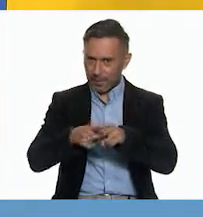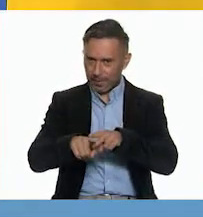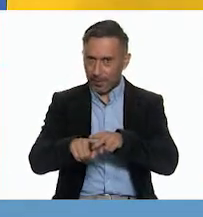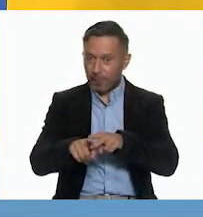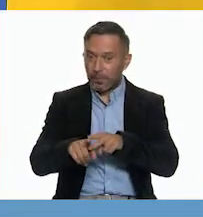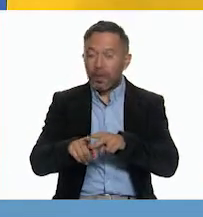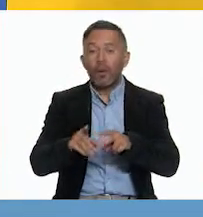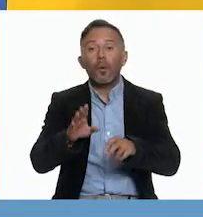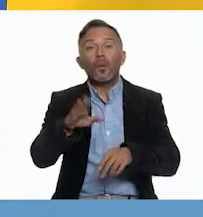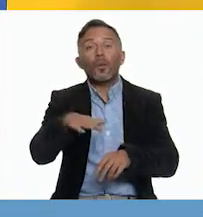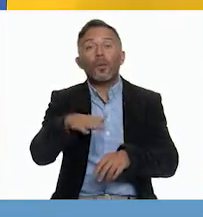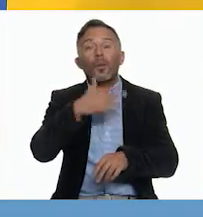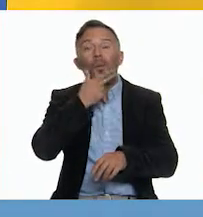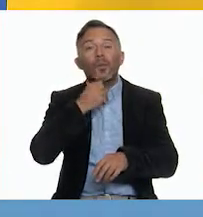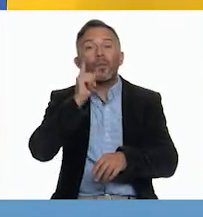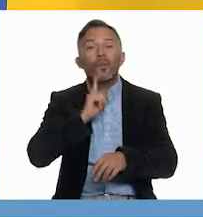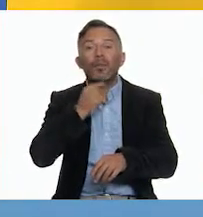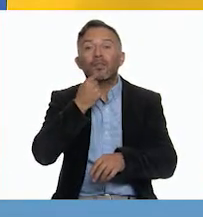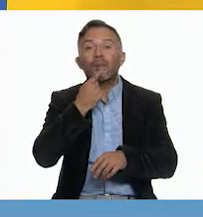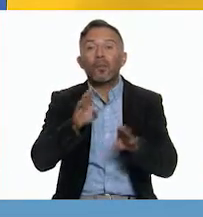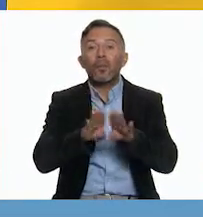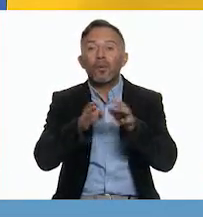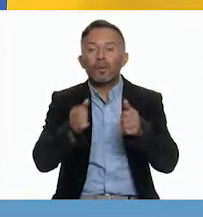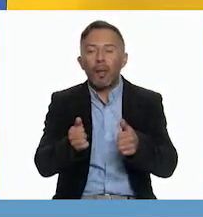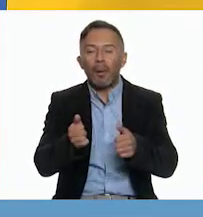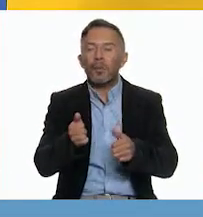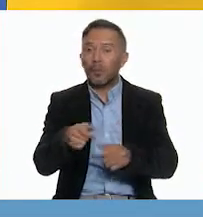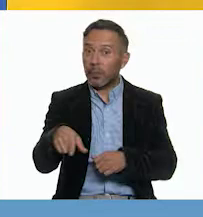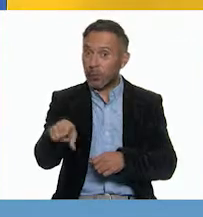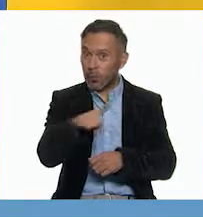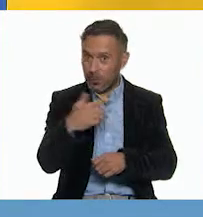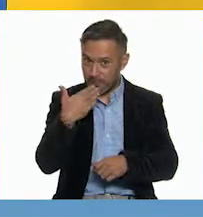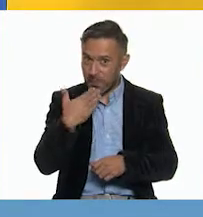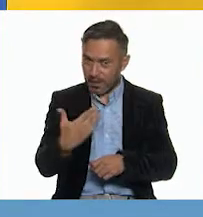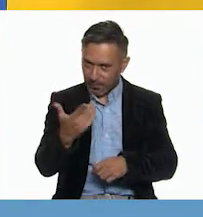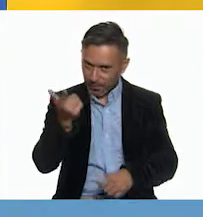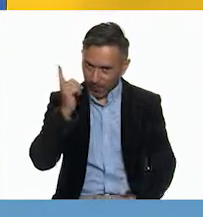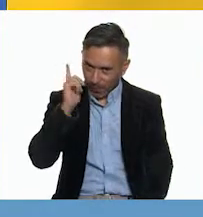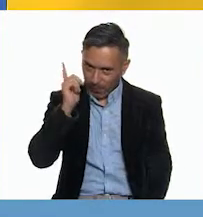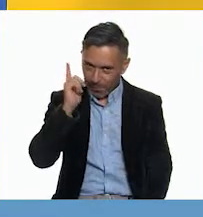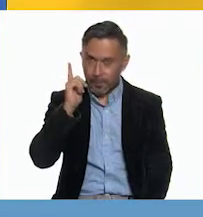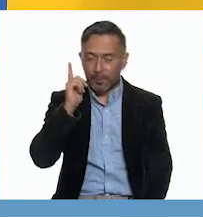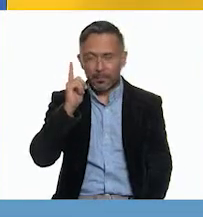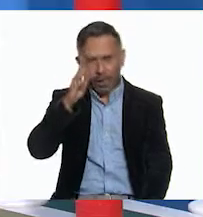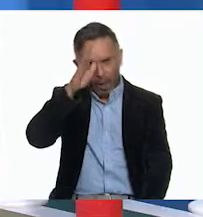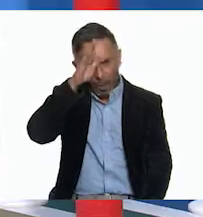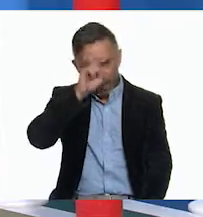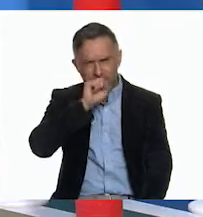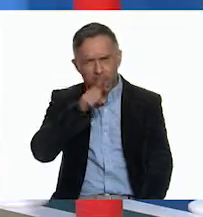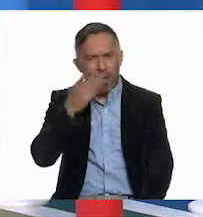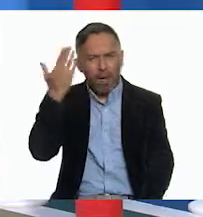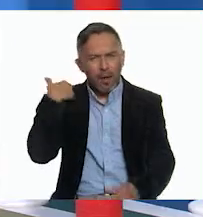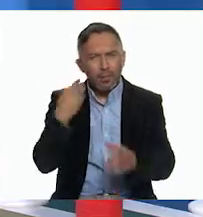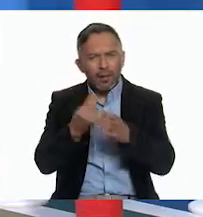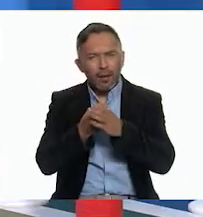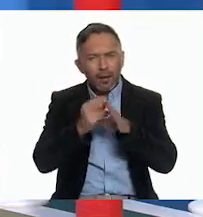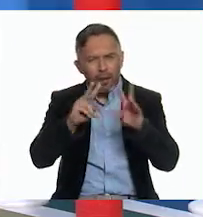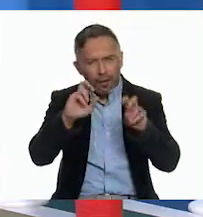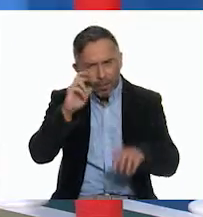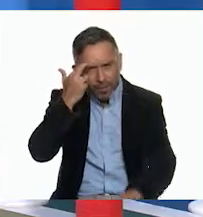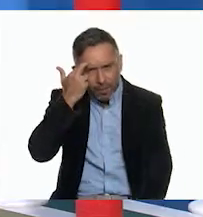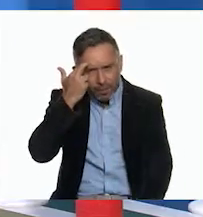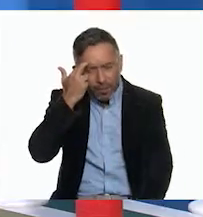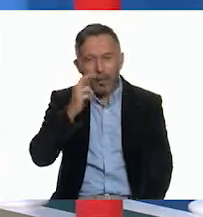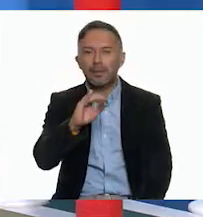¿Cómo están, niñas y niños? Espero que muy bien. ¿Recuerdan lo que vimos en la clase anterior? Sí, elegimos a